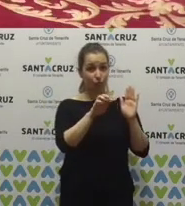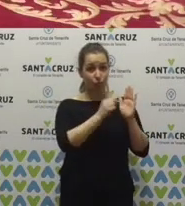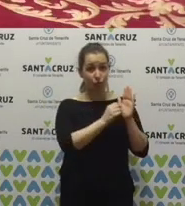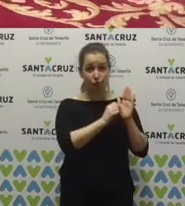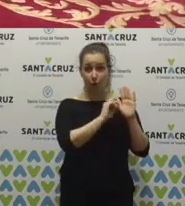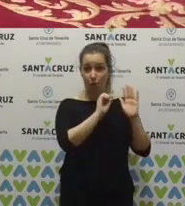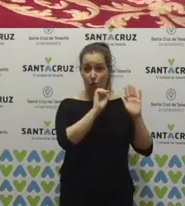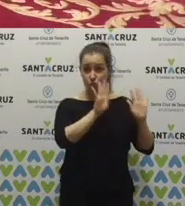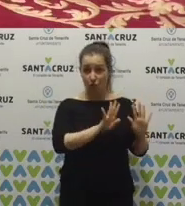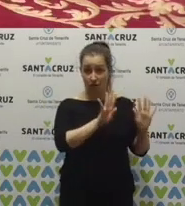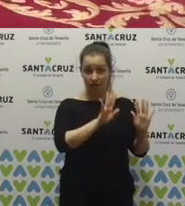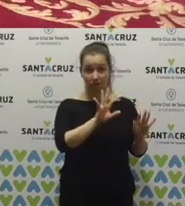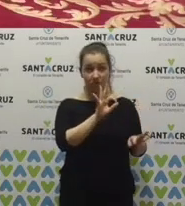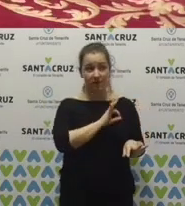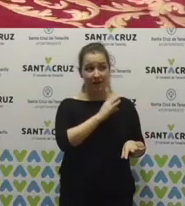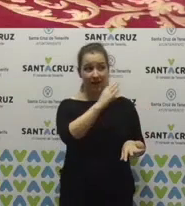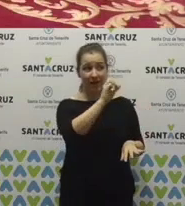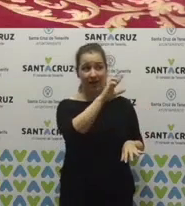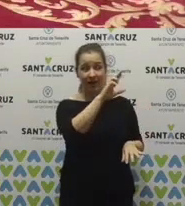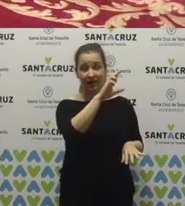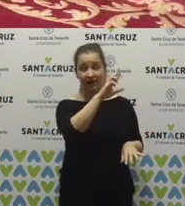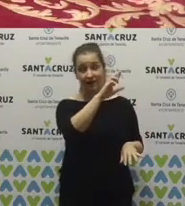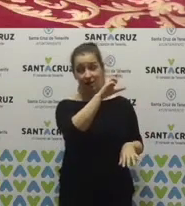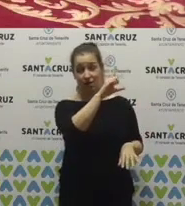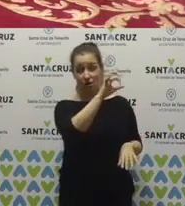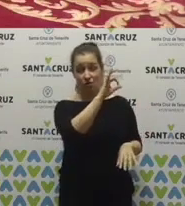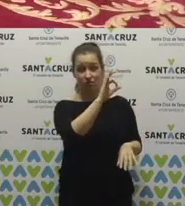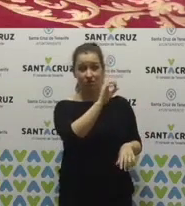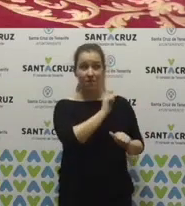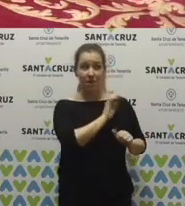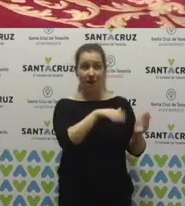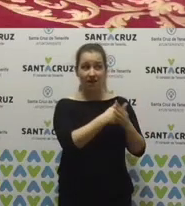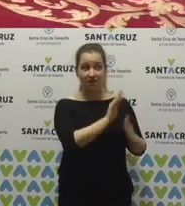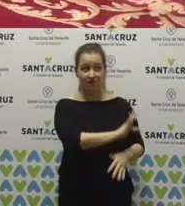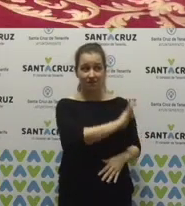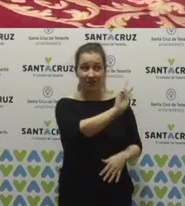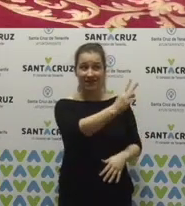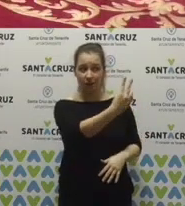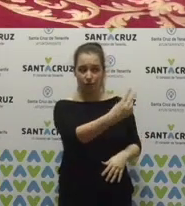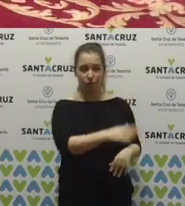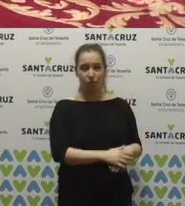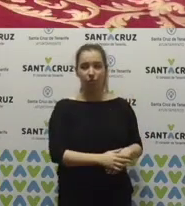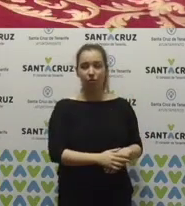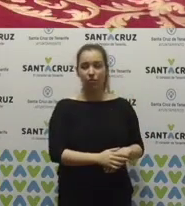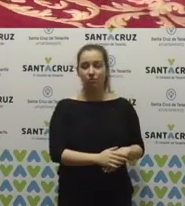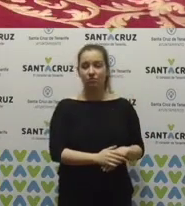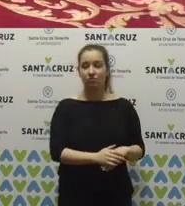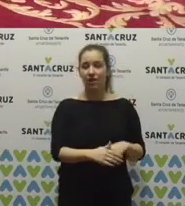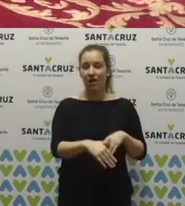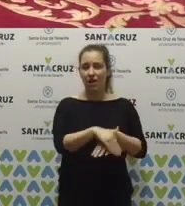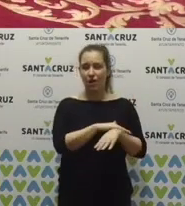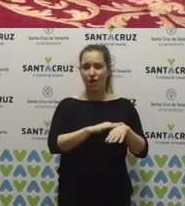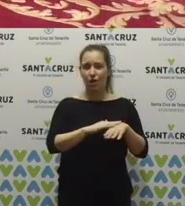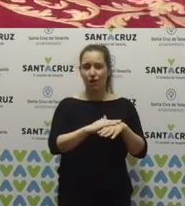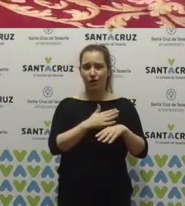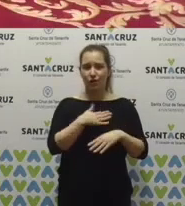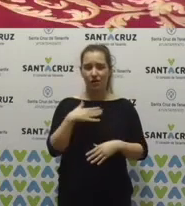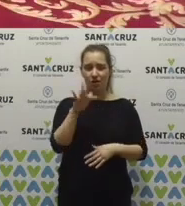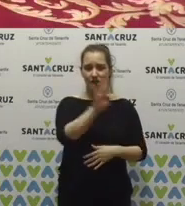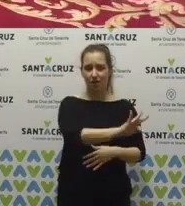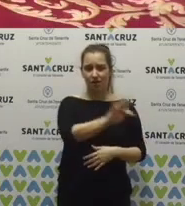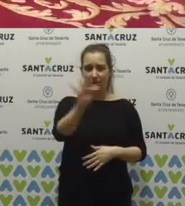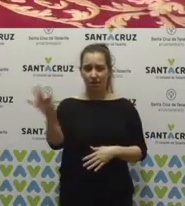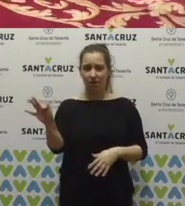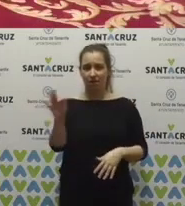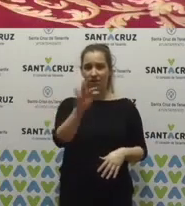don carlos hoy espero el segundo turno pasamos a él el gobierno se dividía en la intervención si no me equivoco doña elena